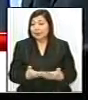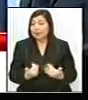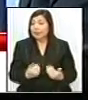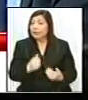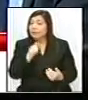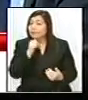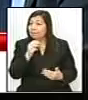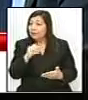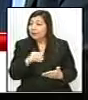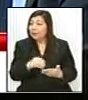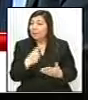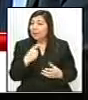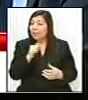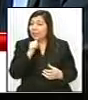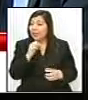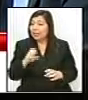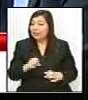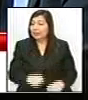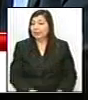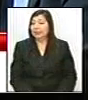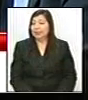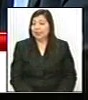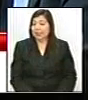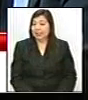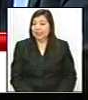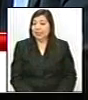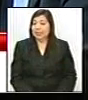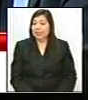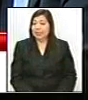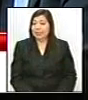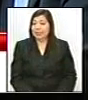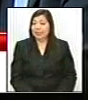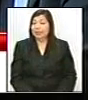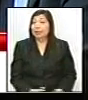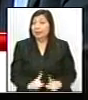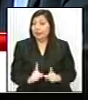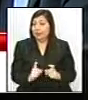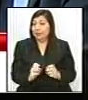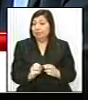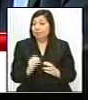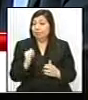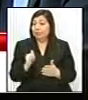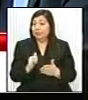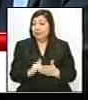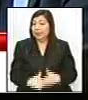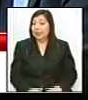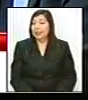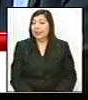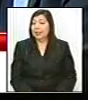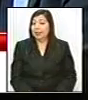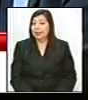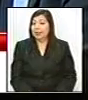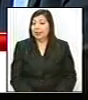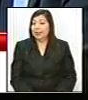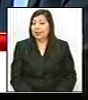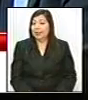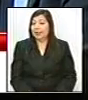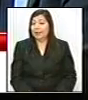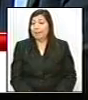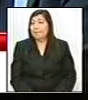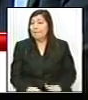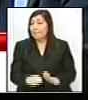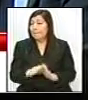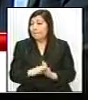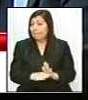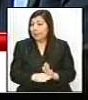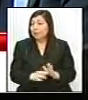todavía por hacer. Pero en todo caso, que es una fuente alimentaria para las clases